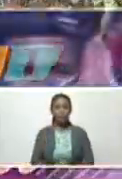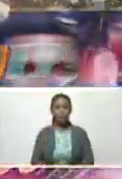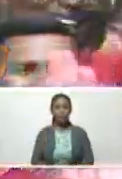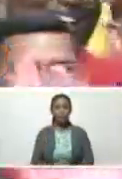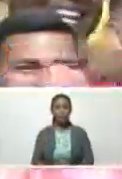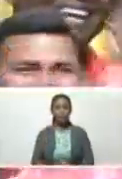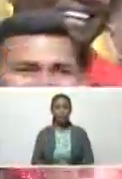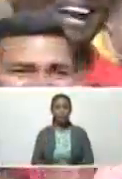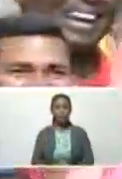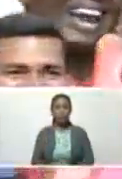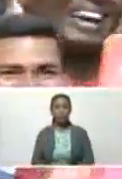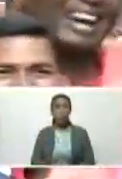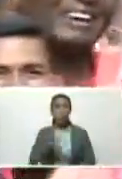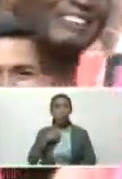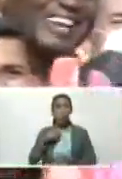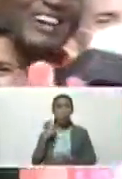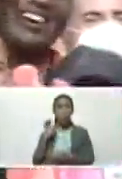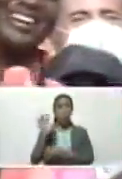Yo le devuelvo la pelota.